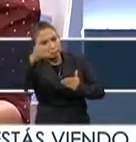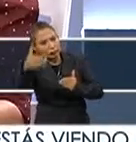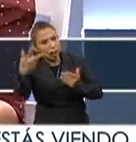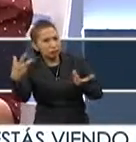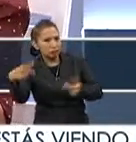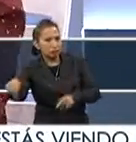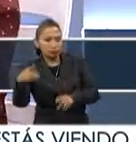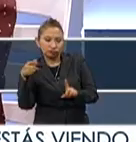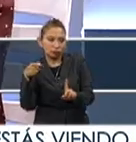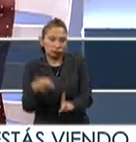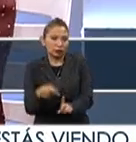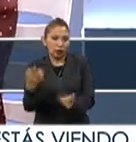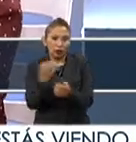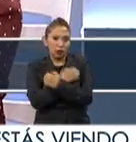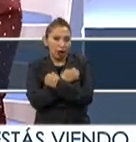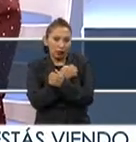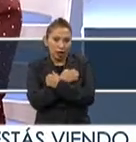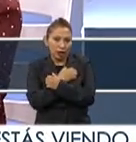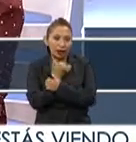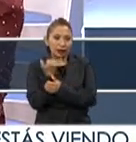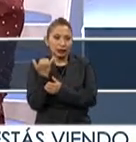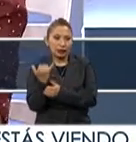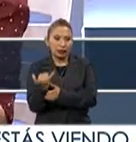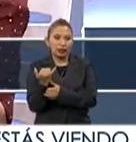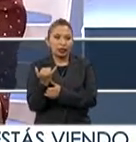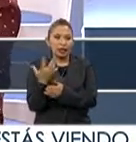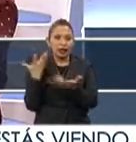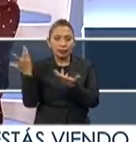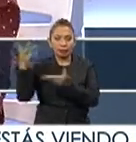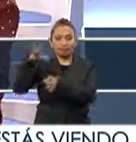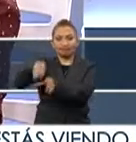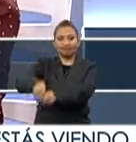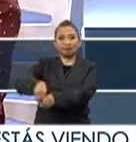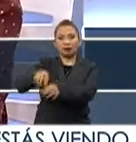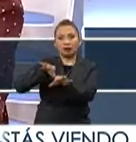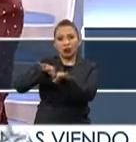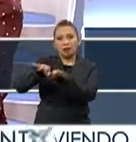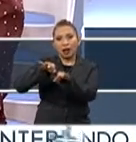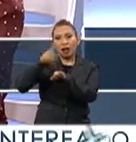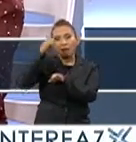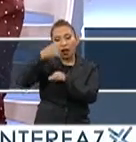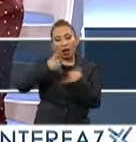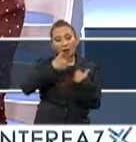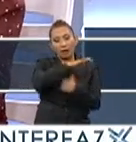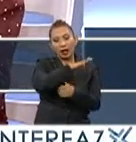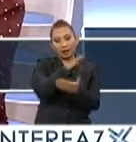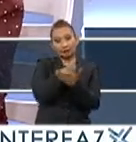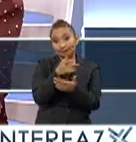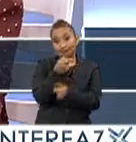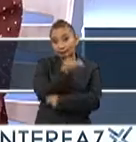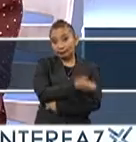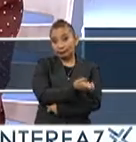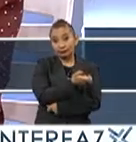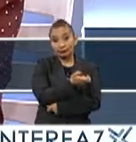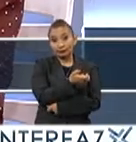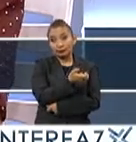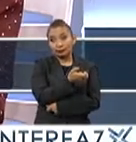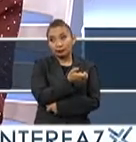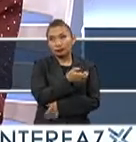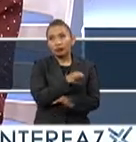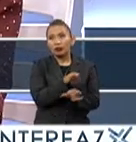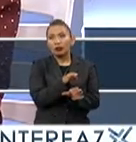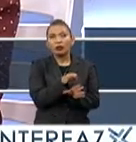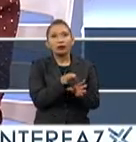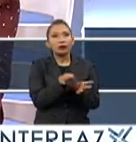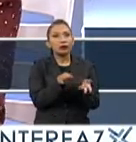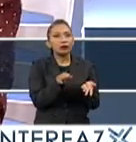hacen en este sentido, ¿no? Educativo y de inserción laboral para los jóvenes. Es como